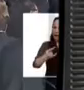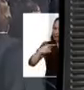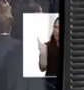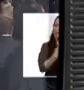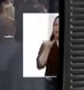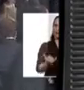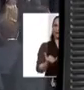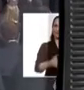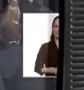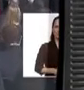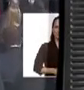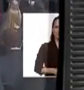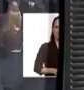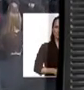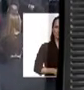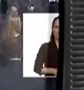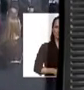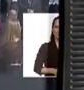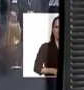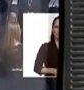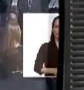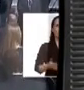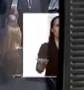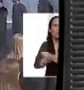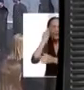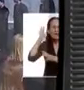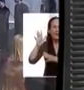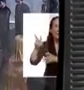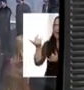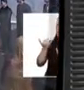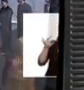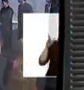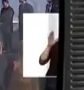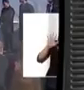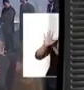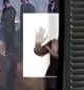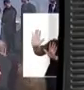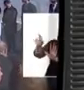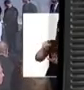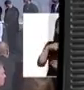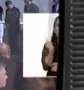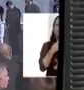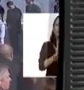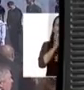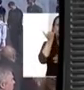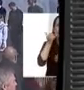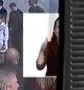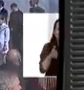Estaba el rey de España, el actual rey de España. A él se lo invitó a los festejos de la independencia.